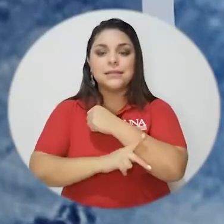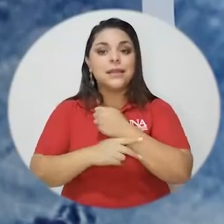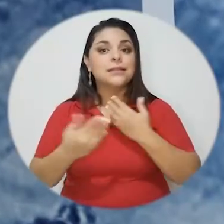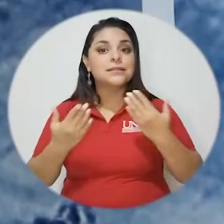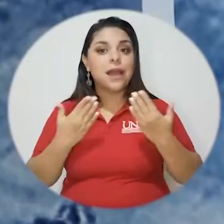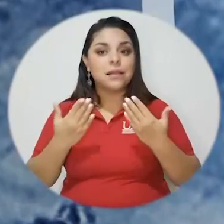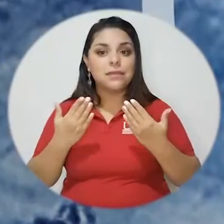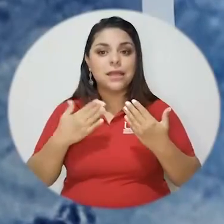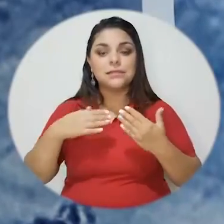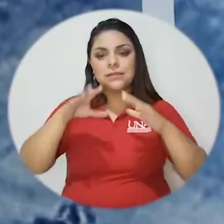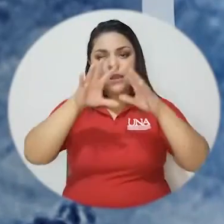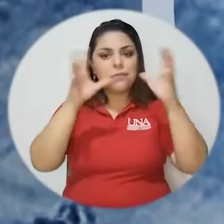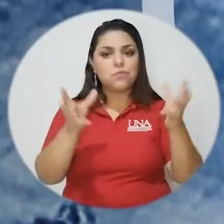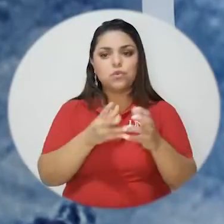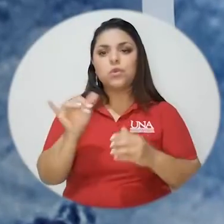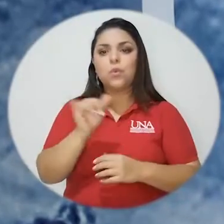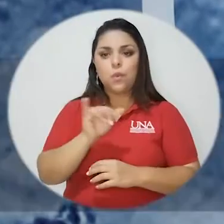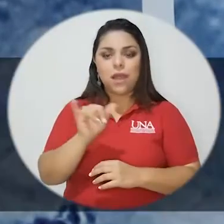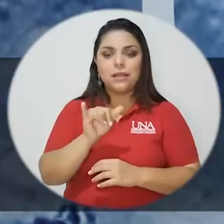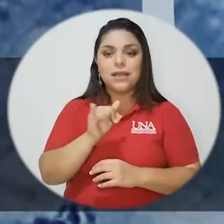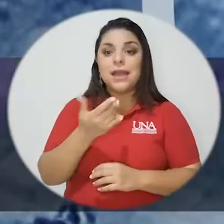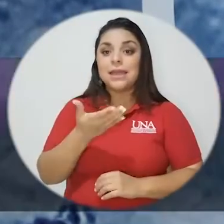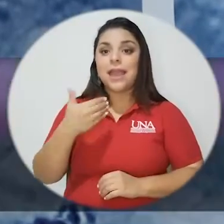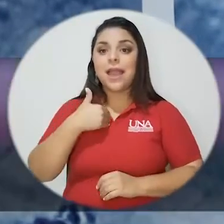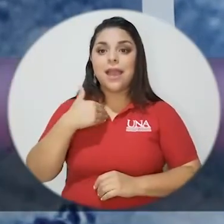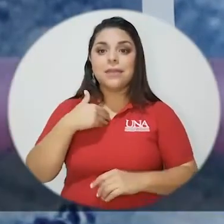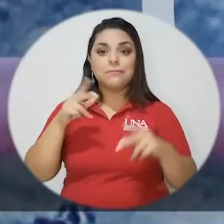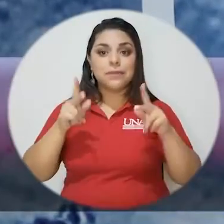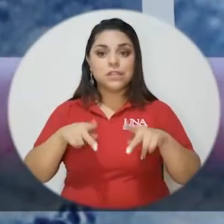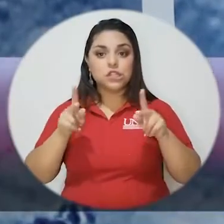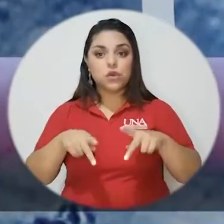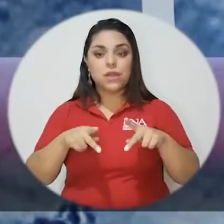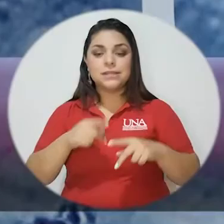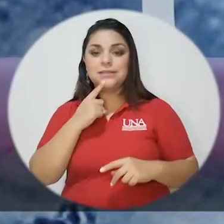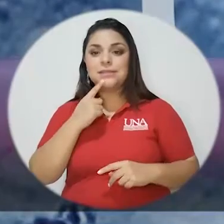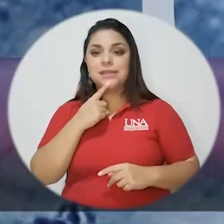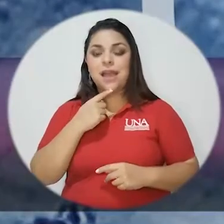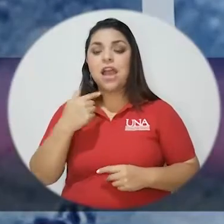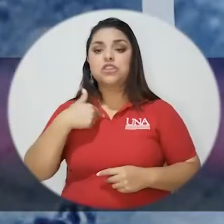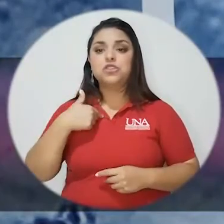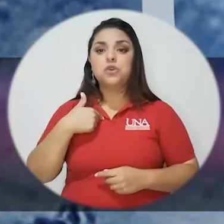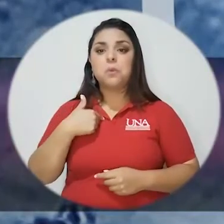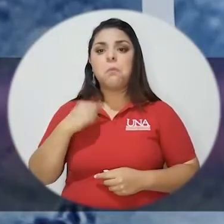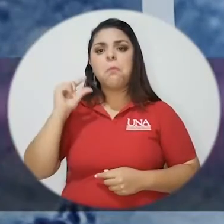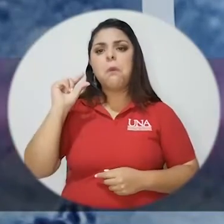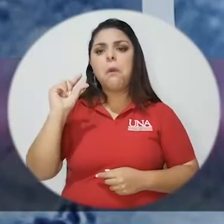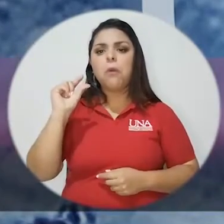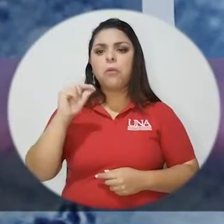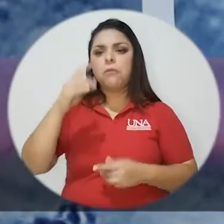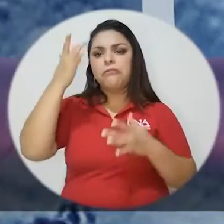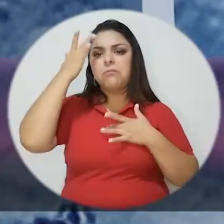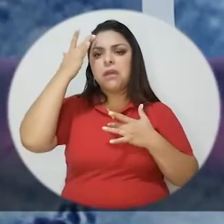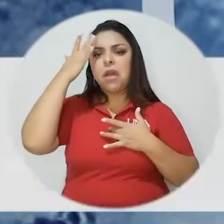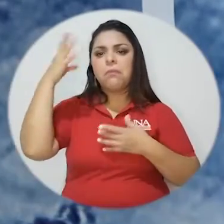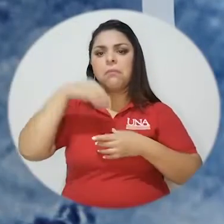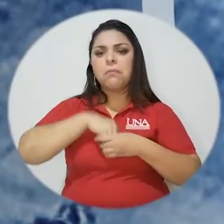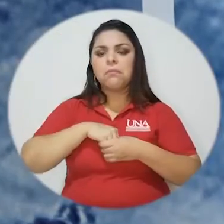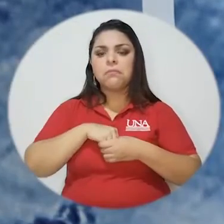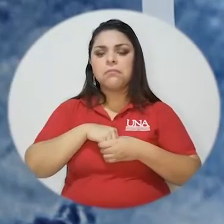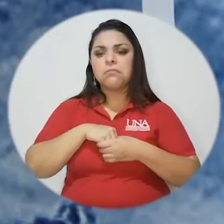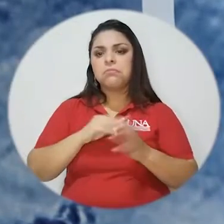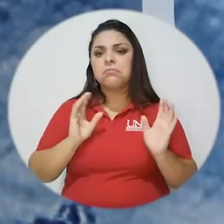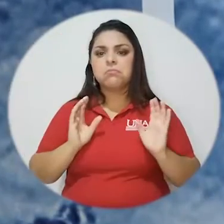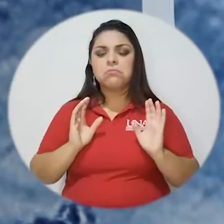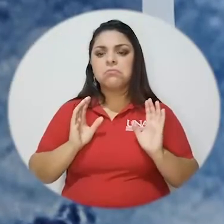país, ¿no? ¿Verdad? Probablemente en todo el mundo está igual, que hay gente que como dice, sí, me dio suavecito,